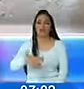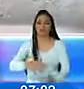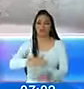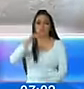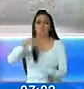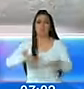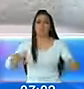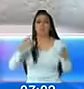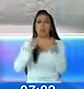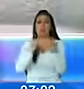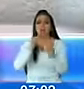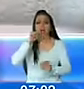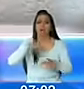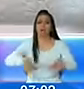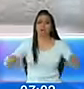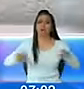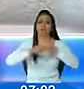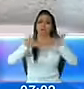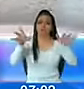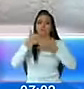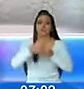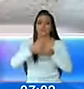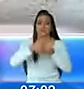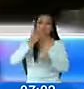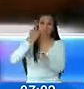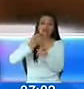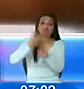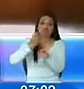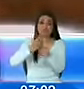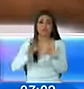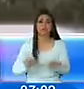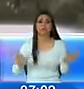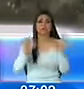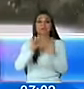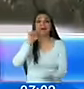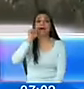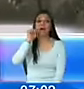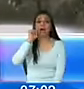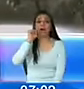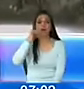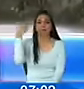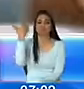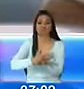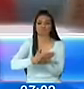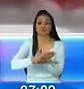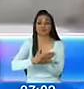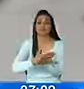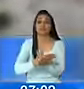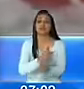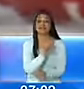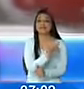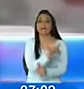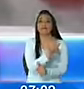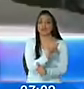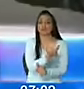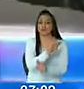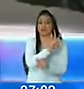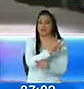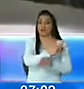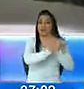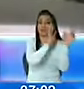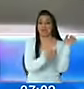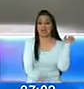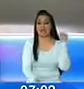de almacenamiento de líquido vital. Por esta razón, es necesario suspender el servicio a partir de las 5 de la mañana del sábado 29 de abril y